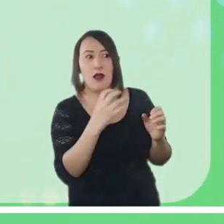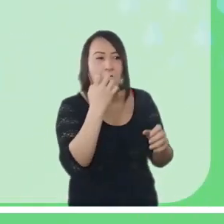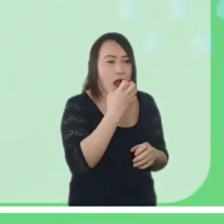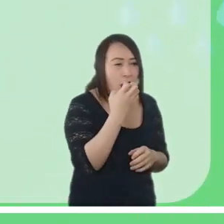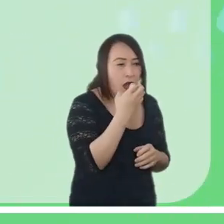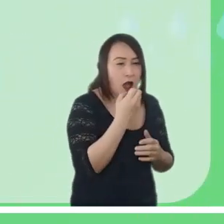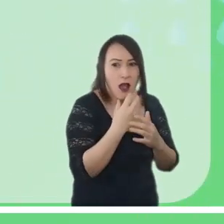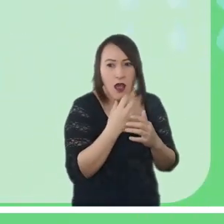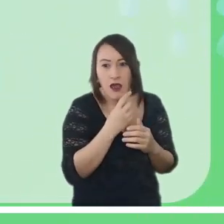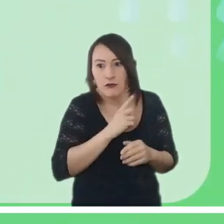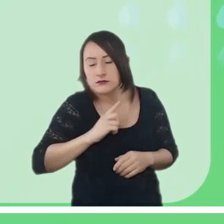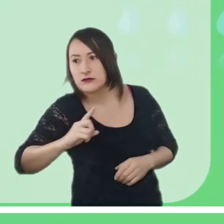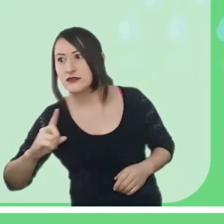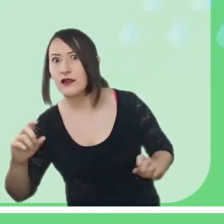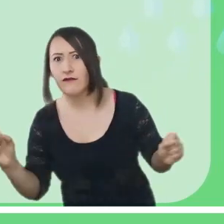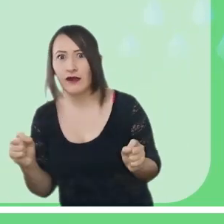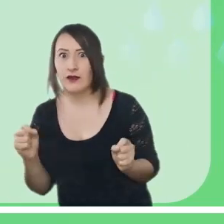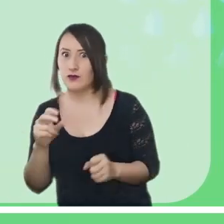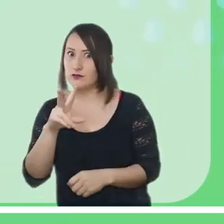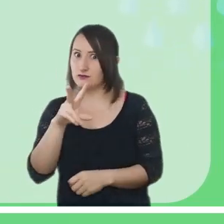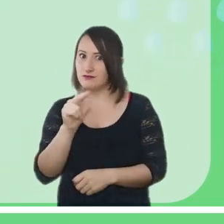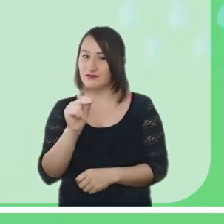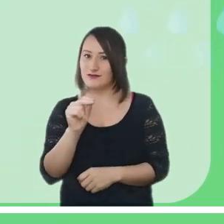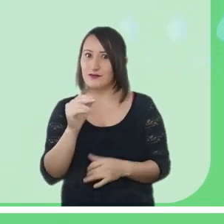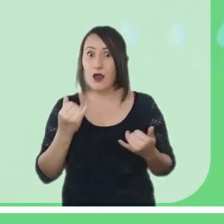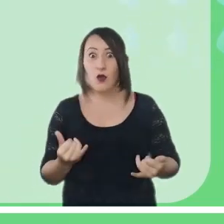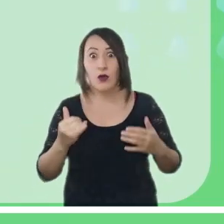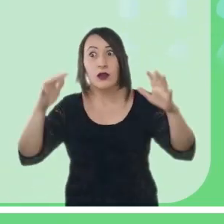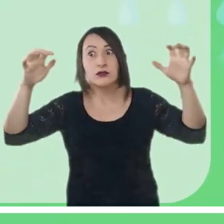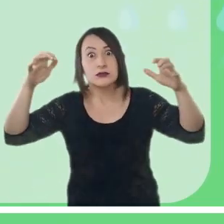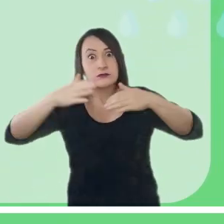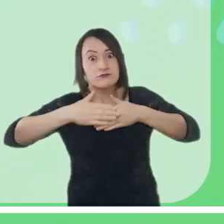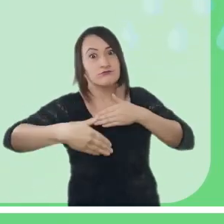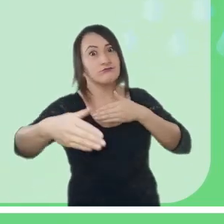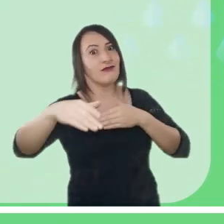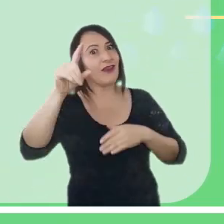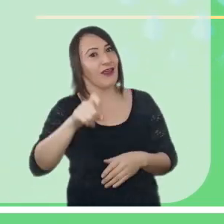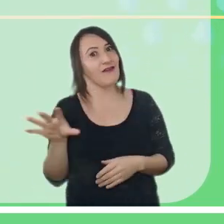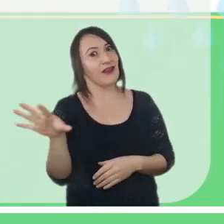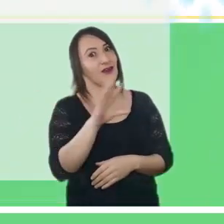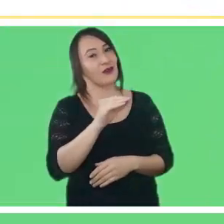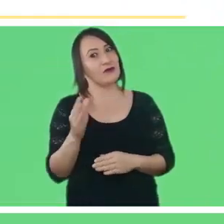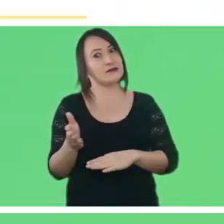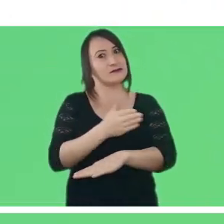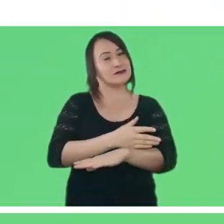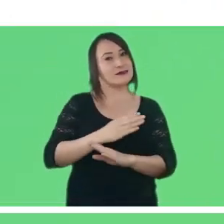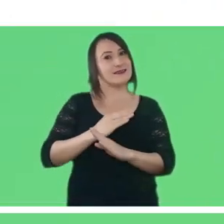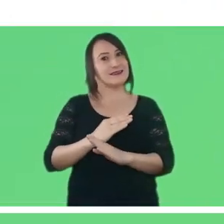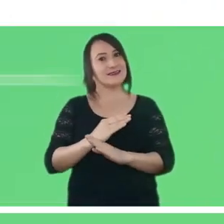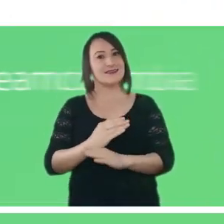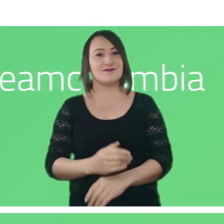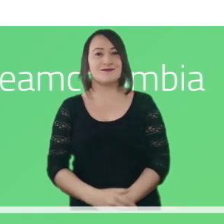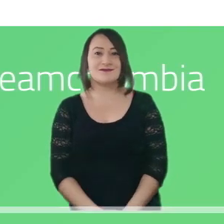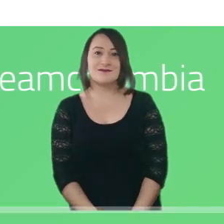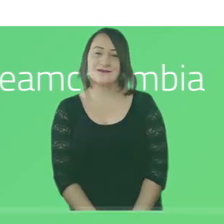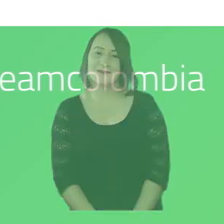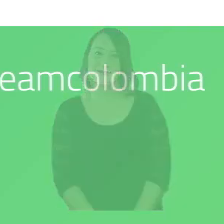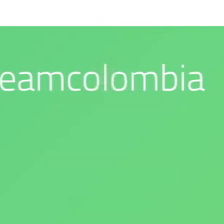cambios súbitos de temperatura. En esta temporada de lluvias, todos debemos estar preparados.